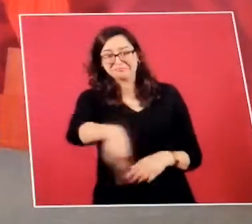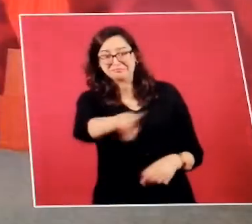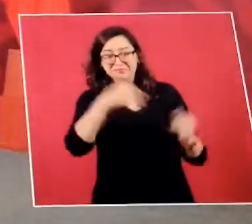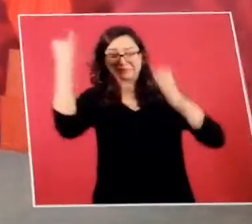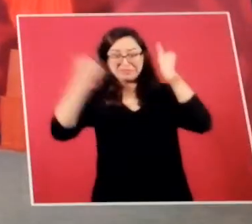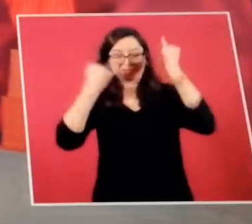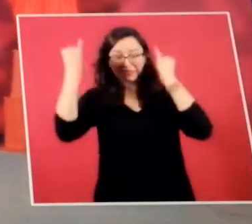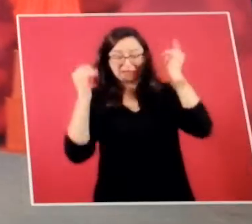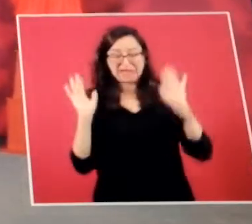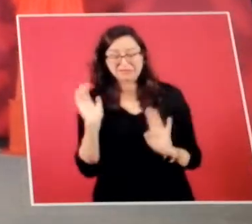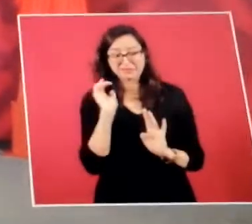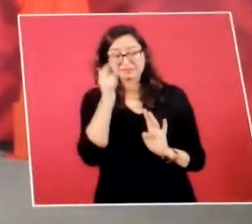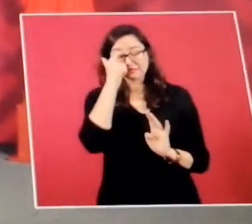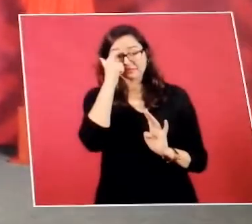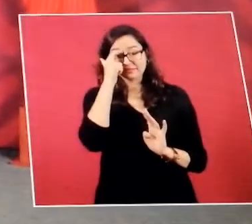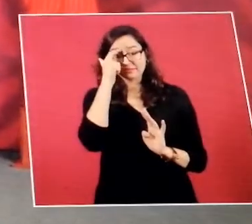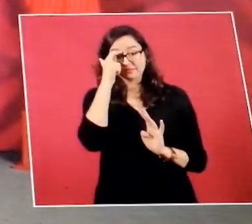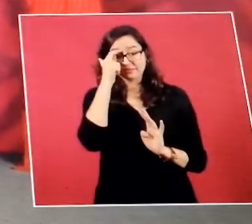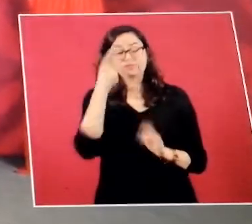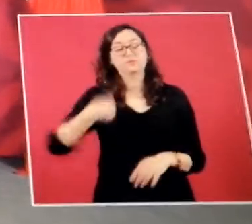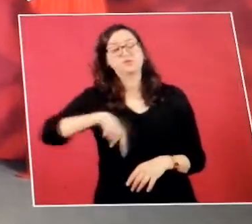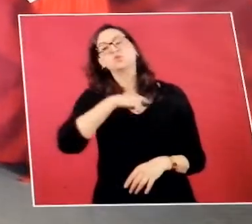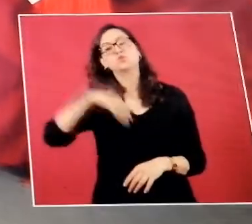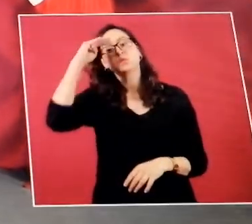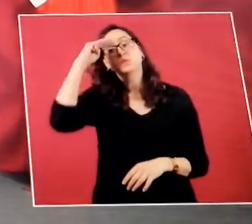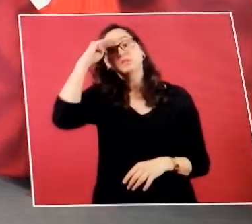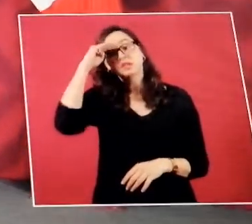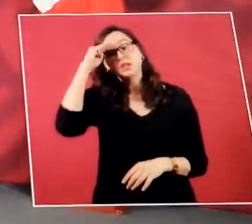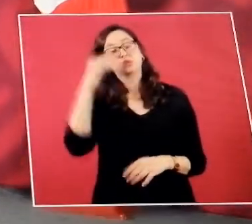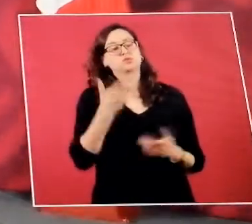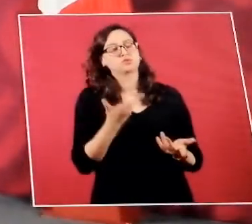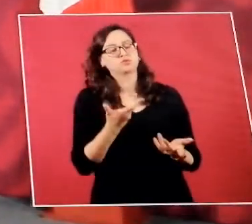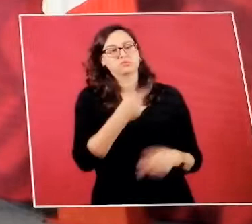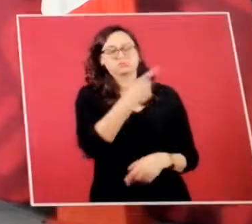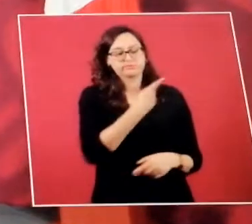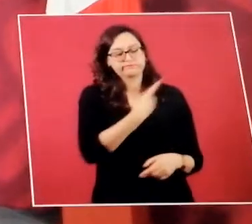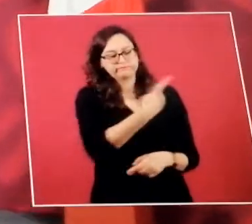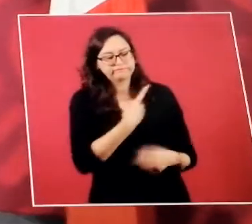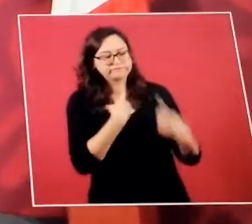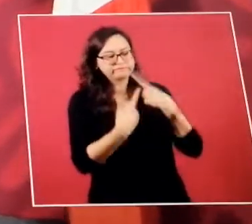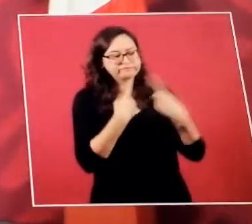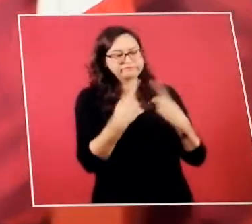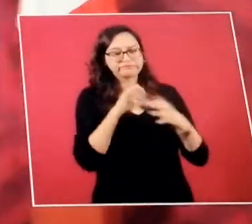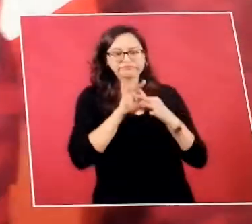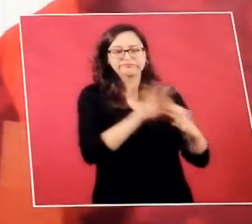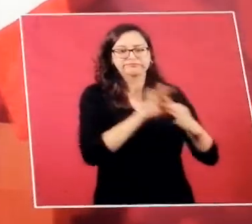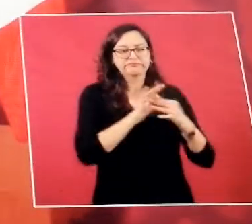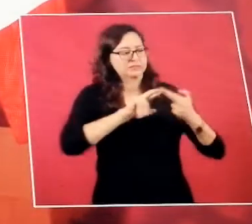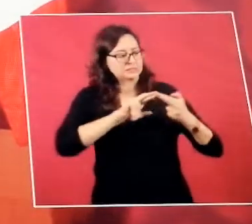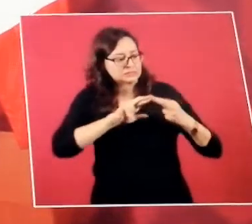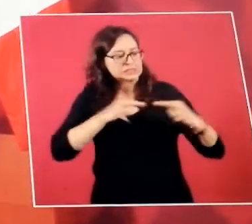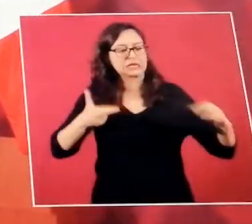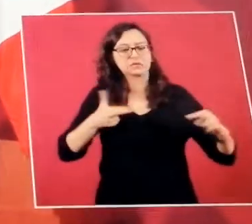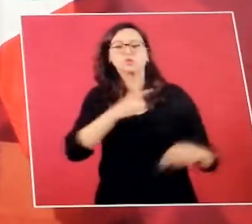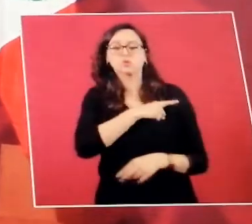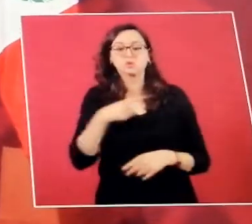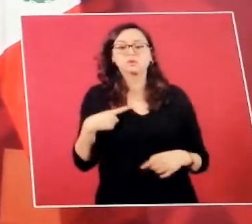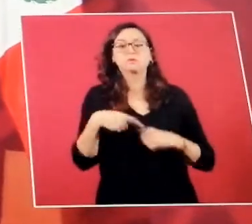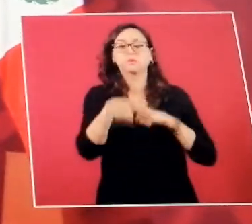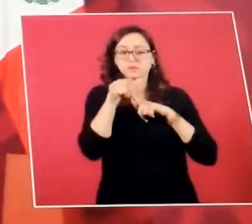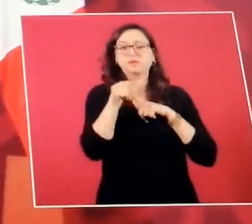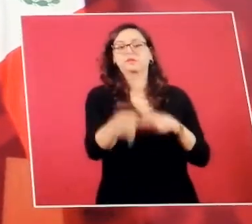Y nosotros queremos y coincidimos de que hace falta mantener, o que debemos de conservar, una buena